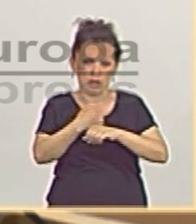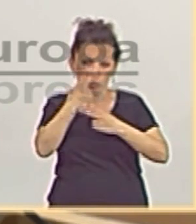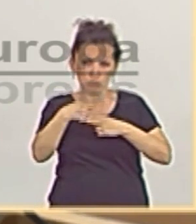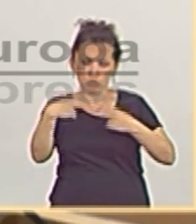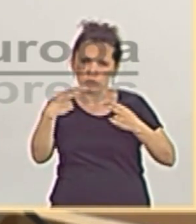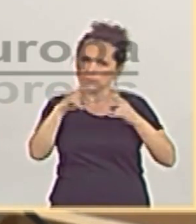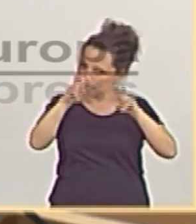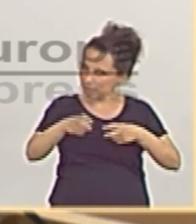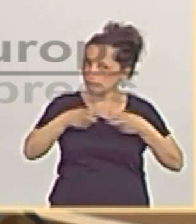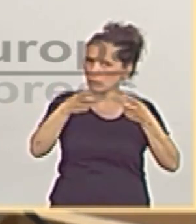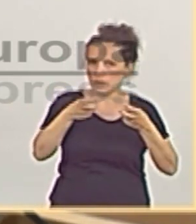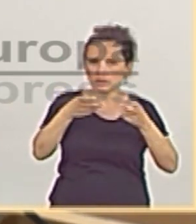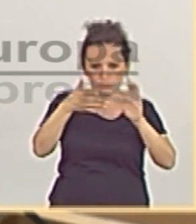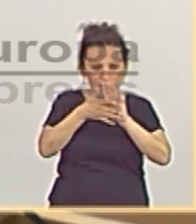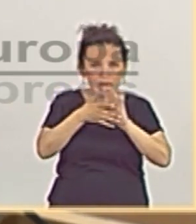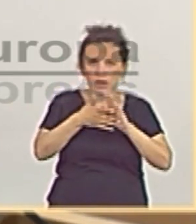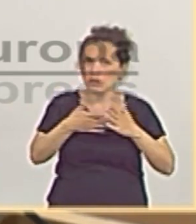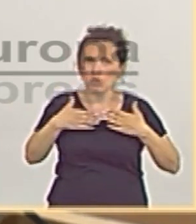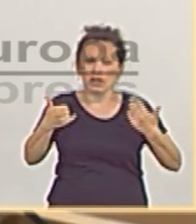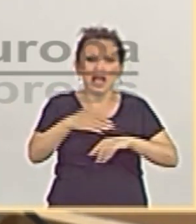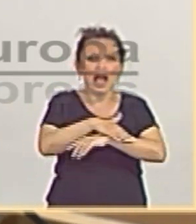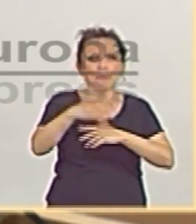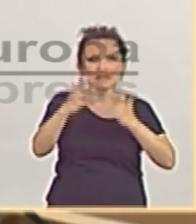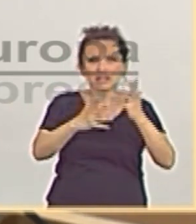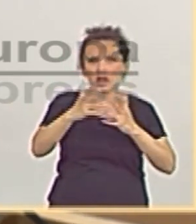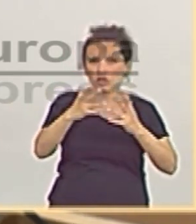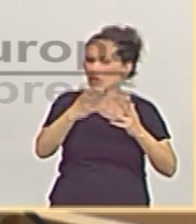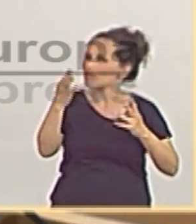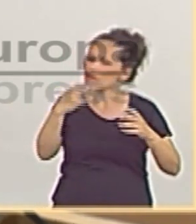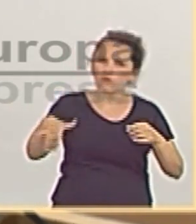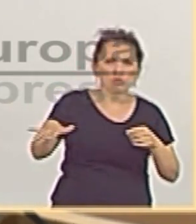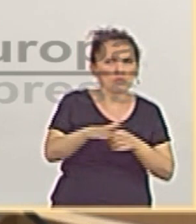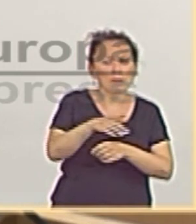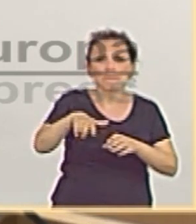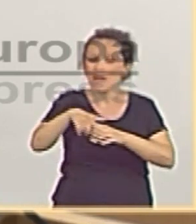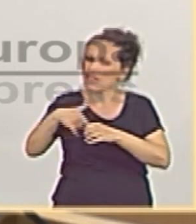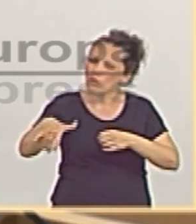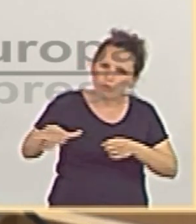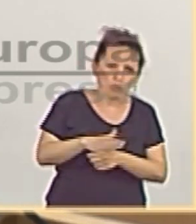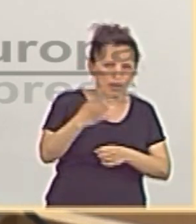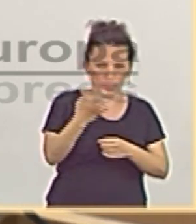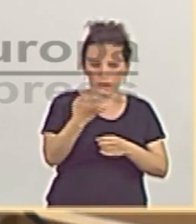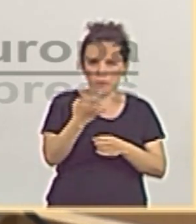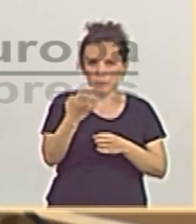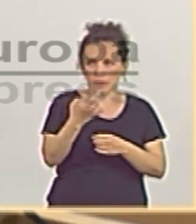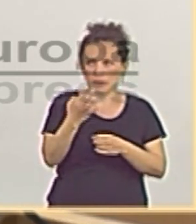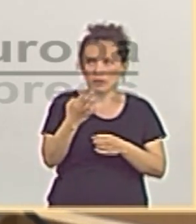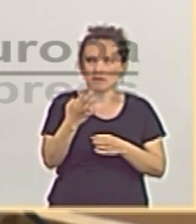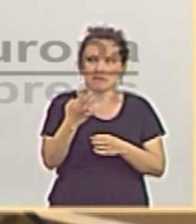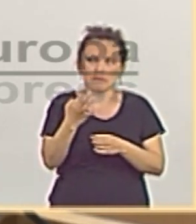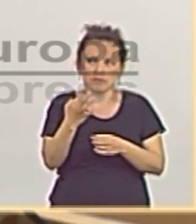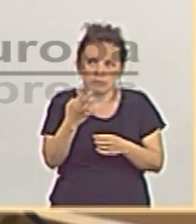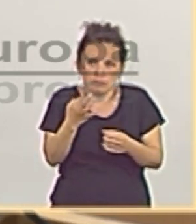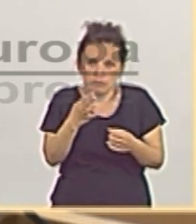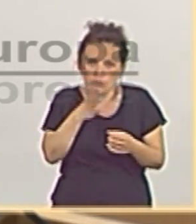a obrigatoriedade para todas as Administraciones de cubrir as plazas existentes que hoxe ocupan sin contrato fixo